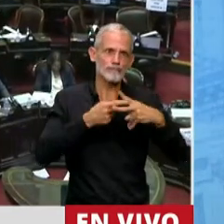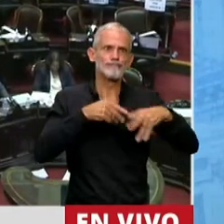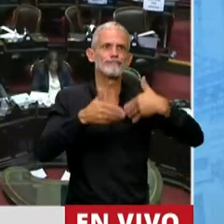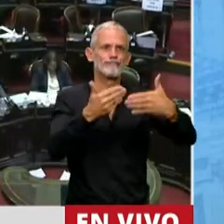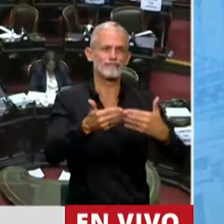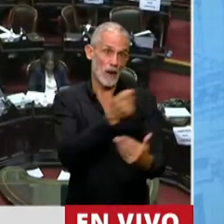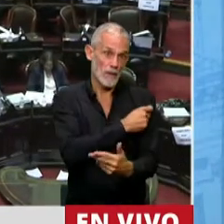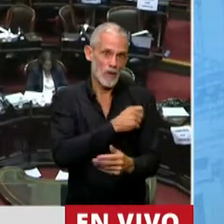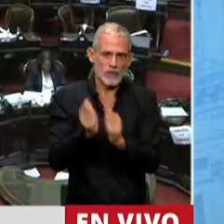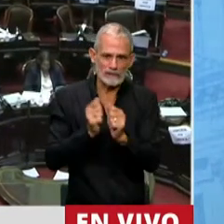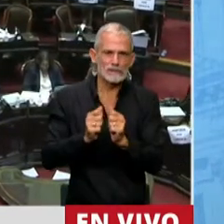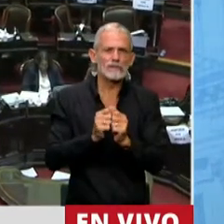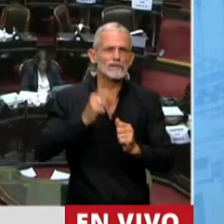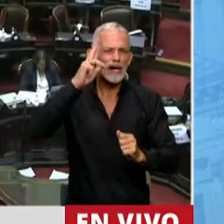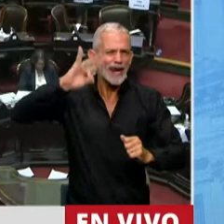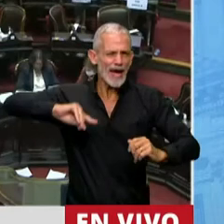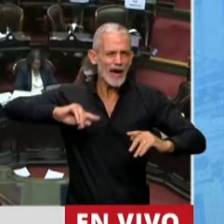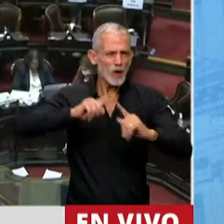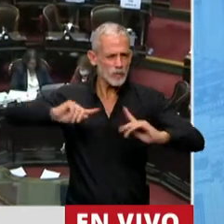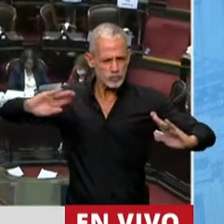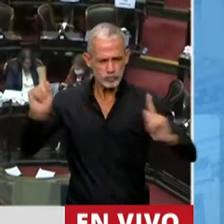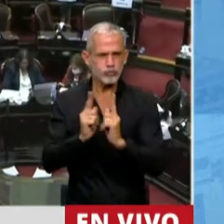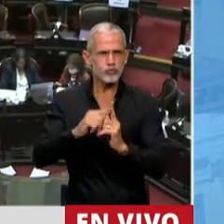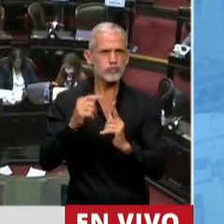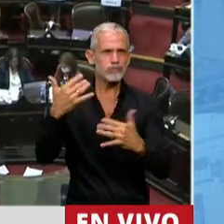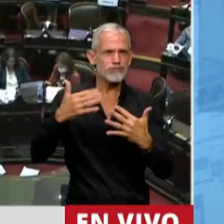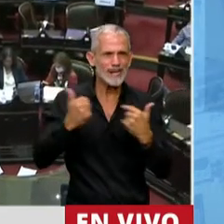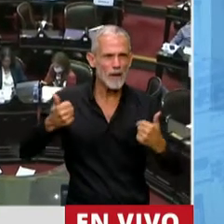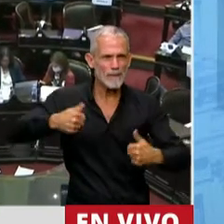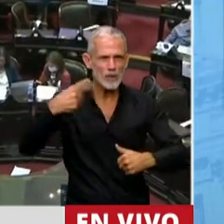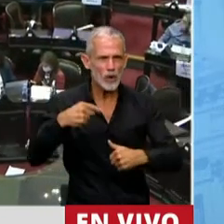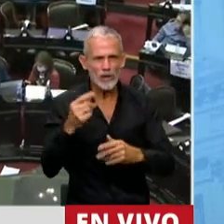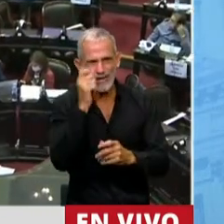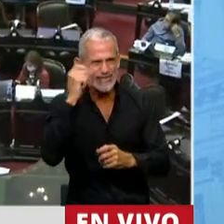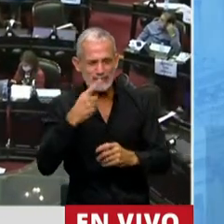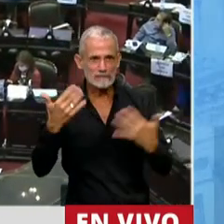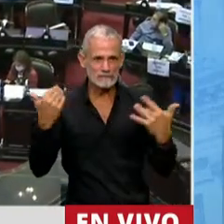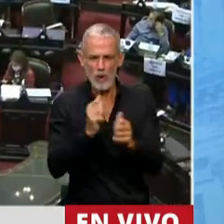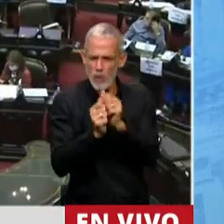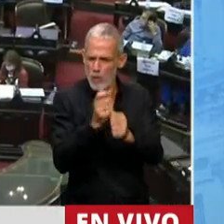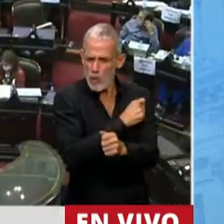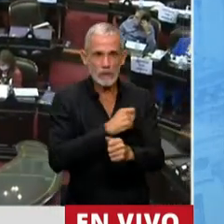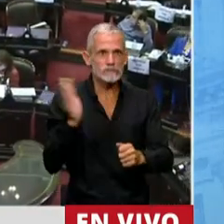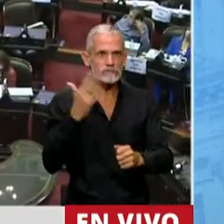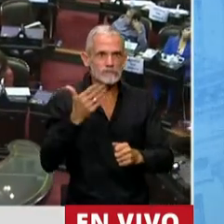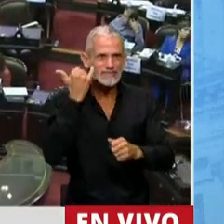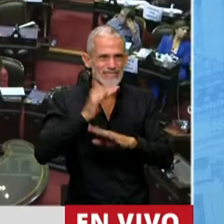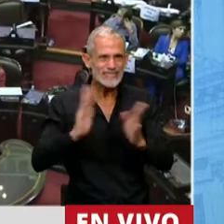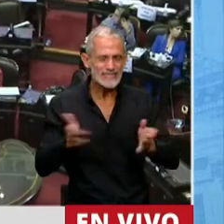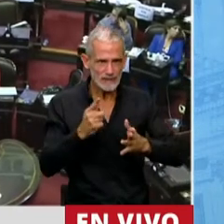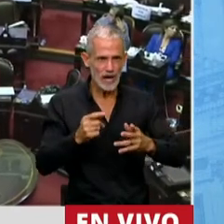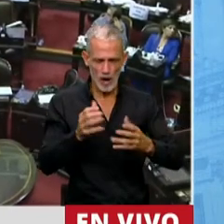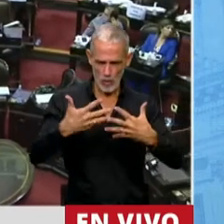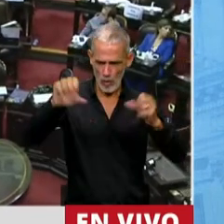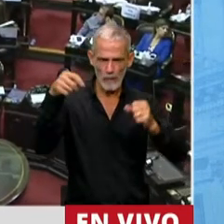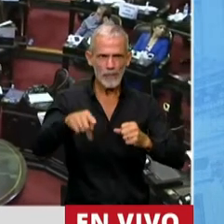de las vacunas en tiempo récord es, sin ir más lejos, un ejemplo de lo que digo. Claro está que debemos todavía